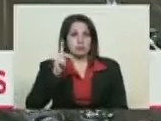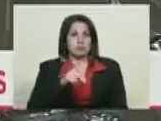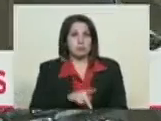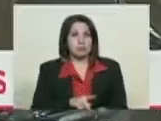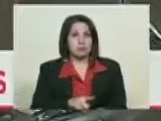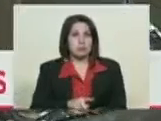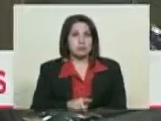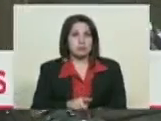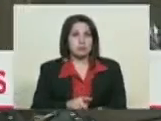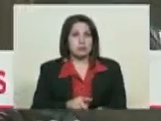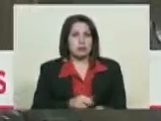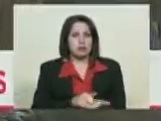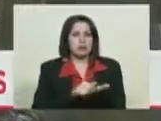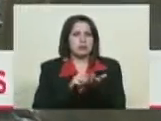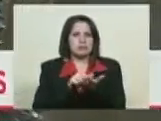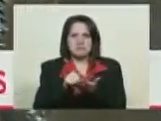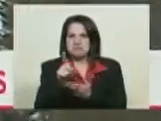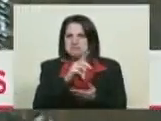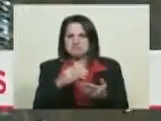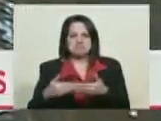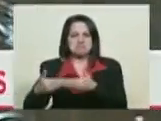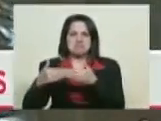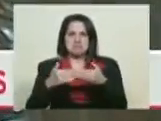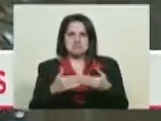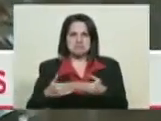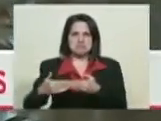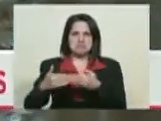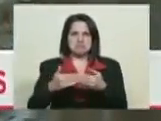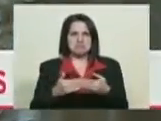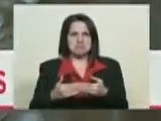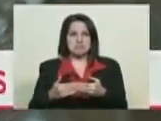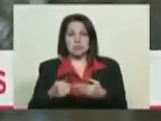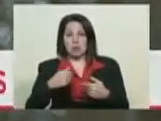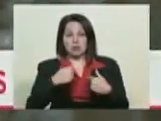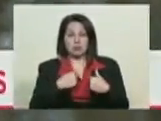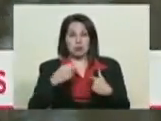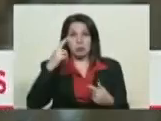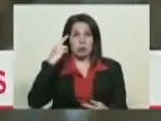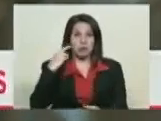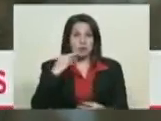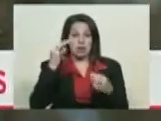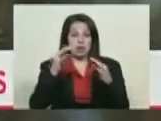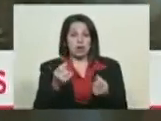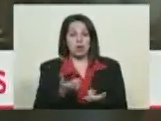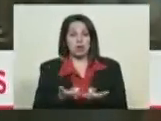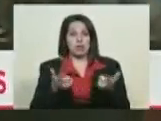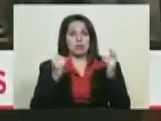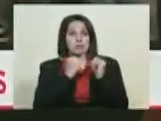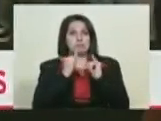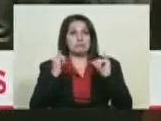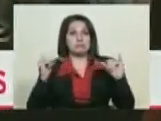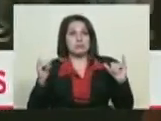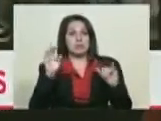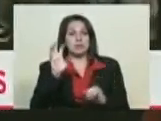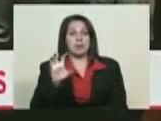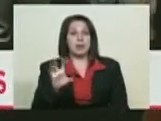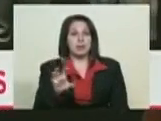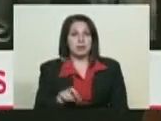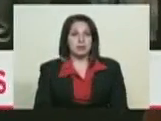de rodillas y humillados al imperialismo. Soy bolivariano porque creo en la independencia de mi patria.